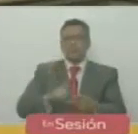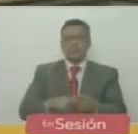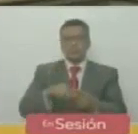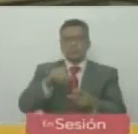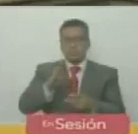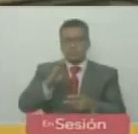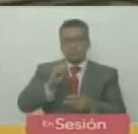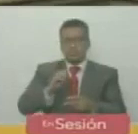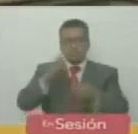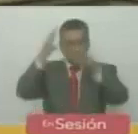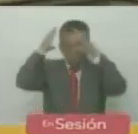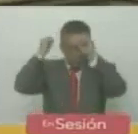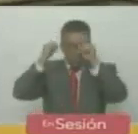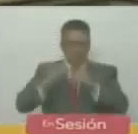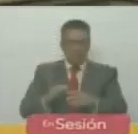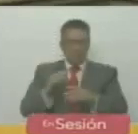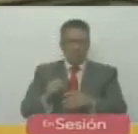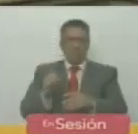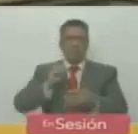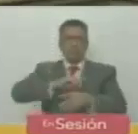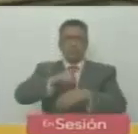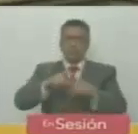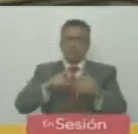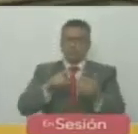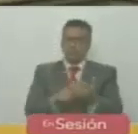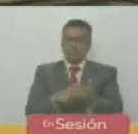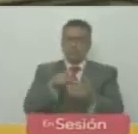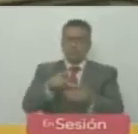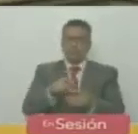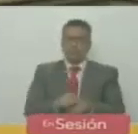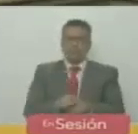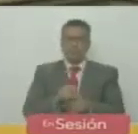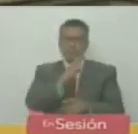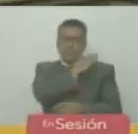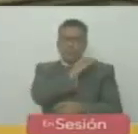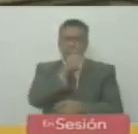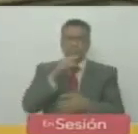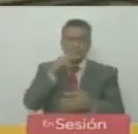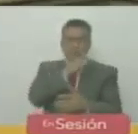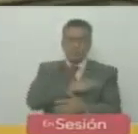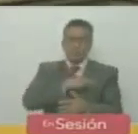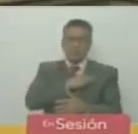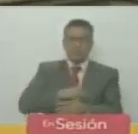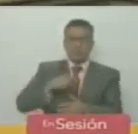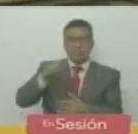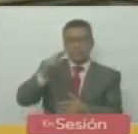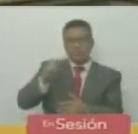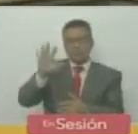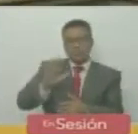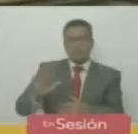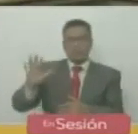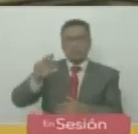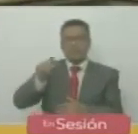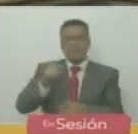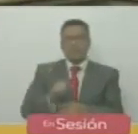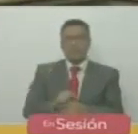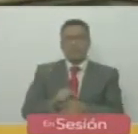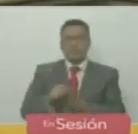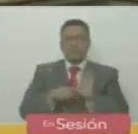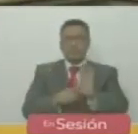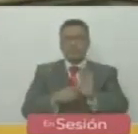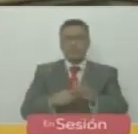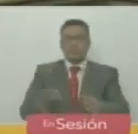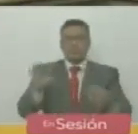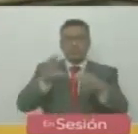Briceño como embajador extraordinario y plenipotenciario, jefe de misión de la República Bolivariana de Venezuela ante la